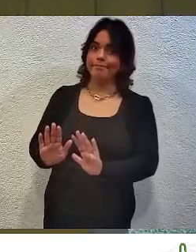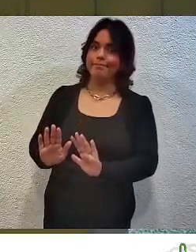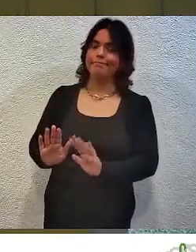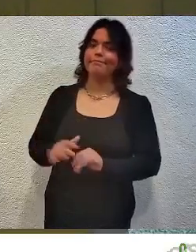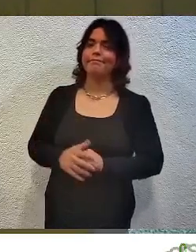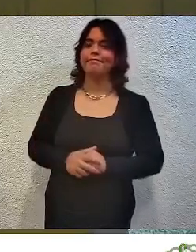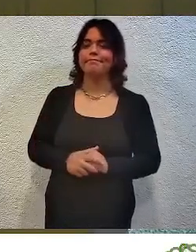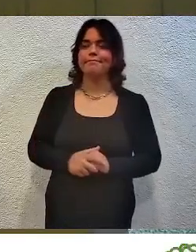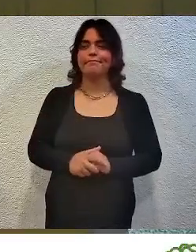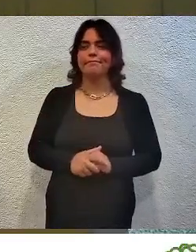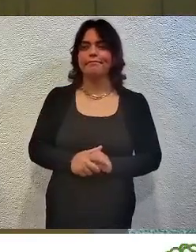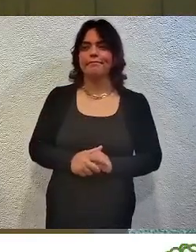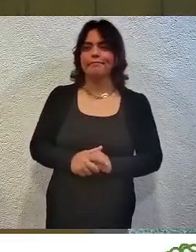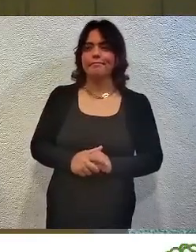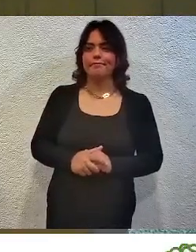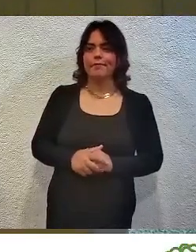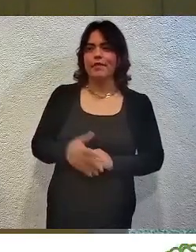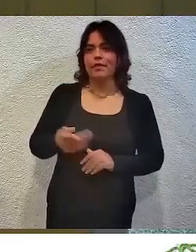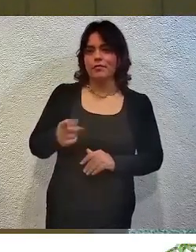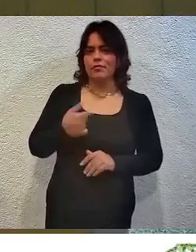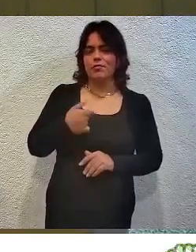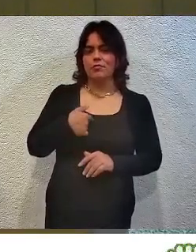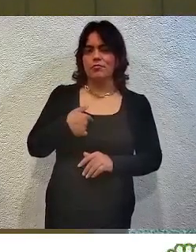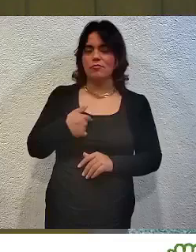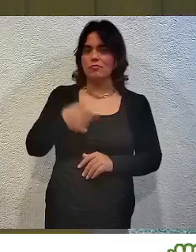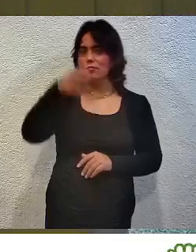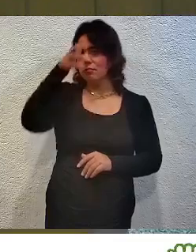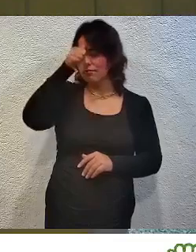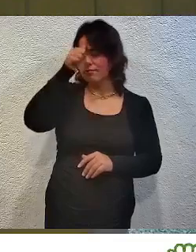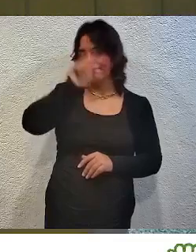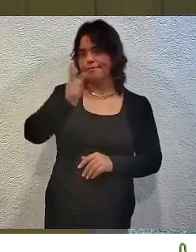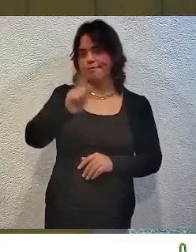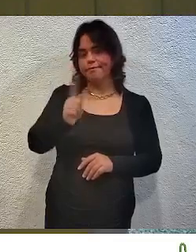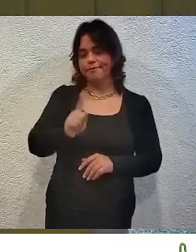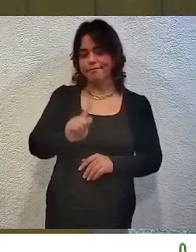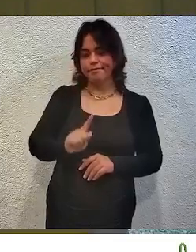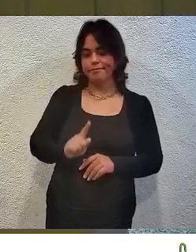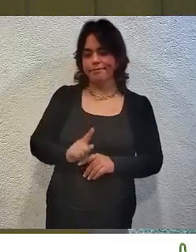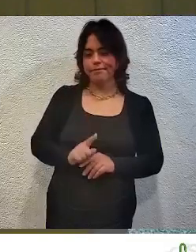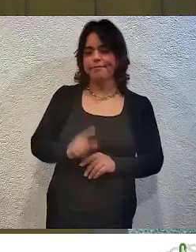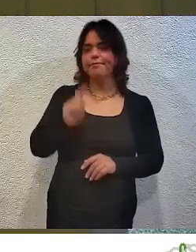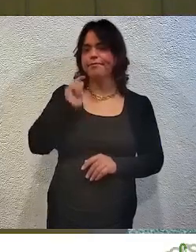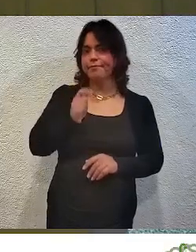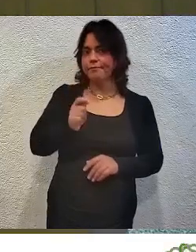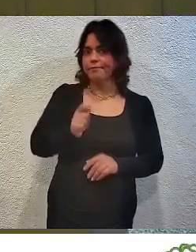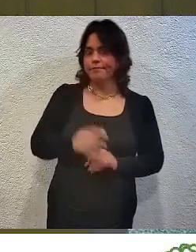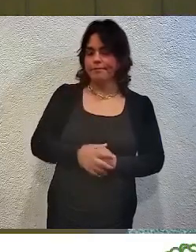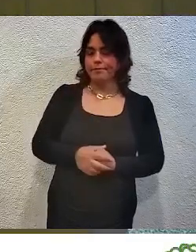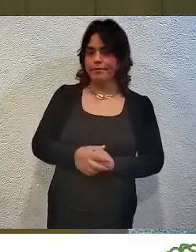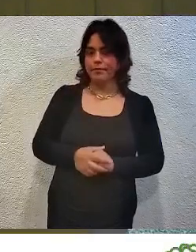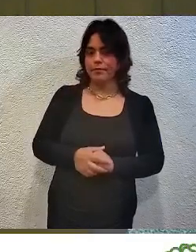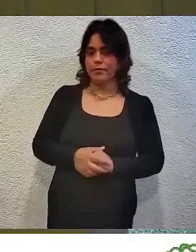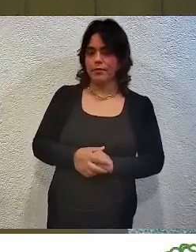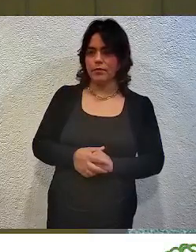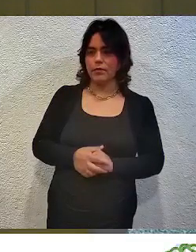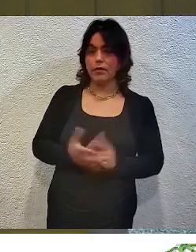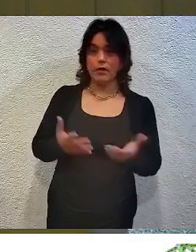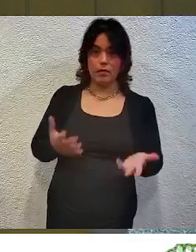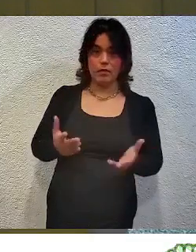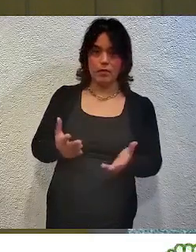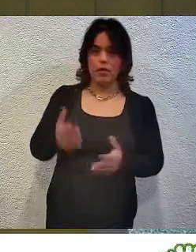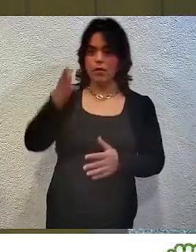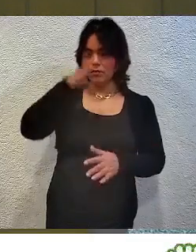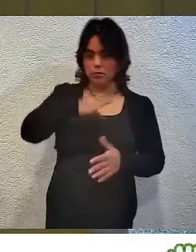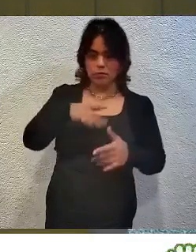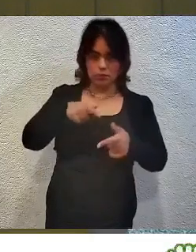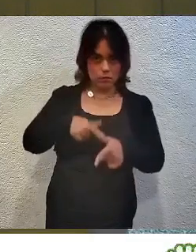esta parte que no comparto. Por supuesto, no se puede suspender un procedimiento, la ley lo contempla para